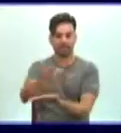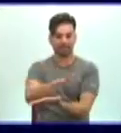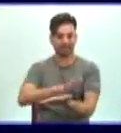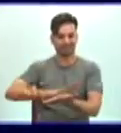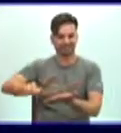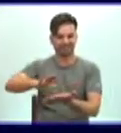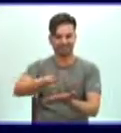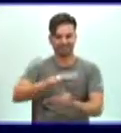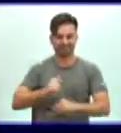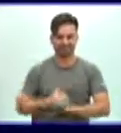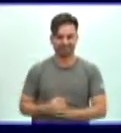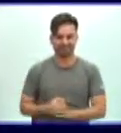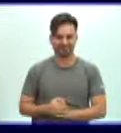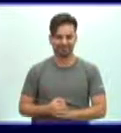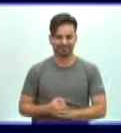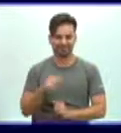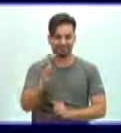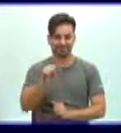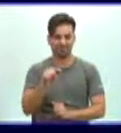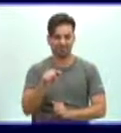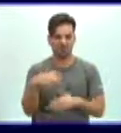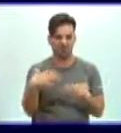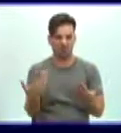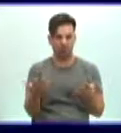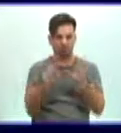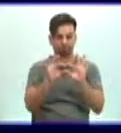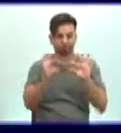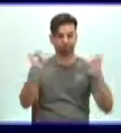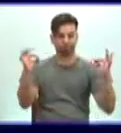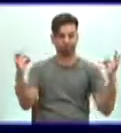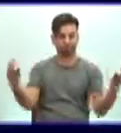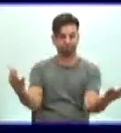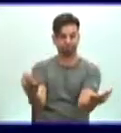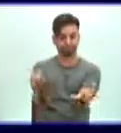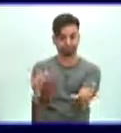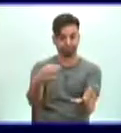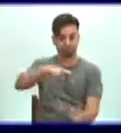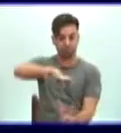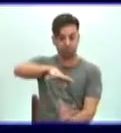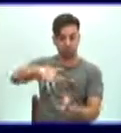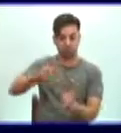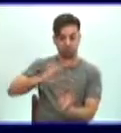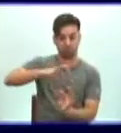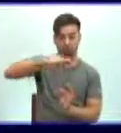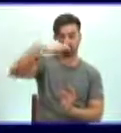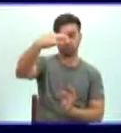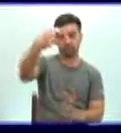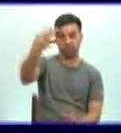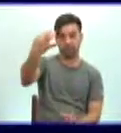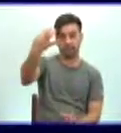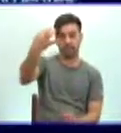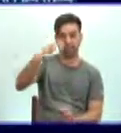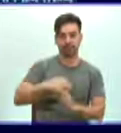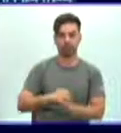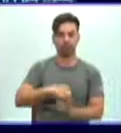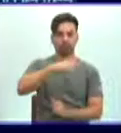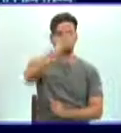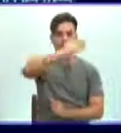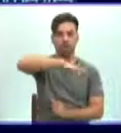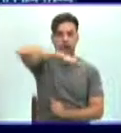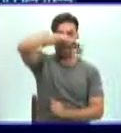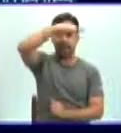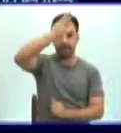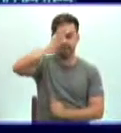Los factores del clima son latitud, altitud, relieve, vegetación, continentalidad y